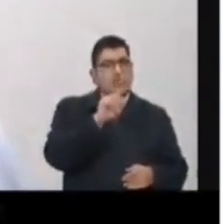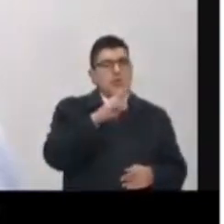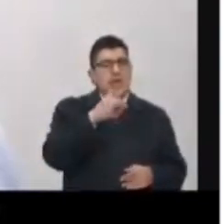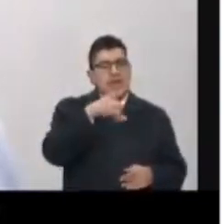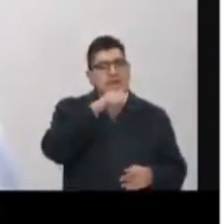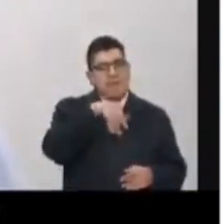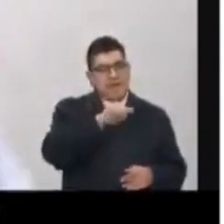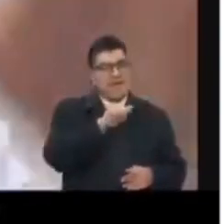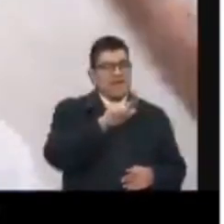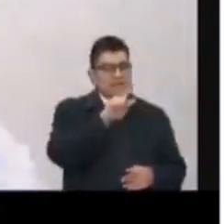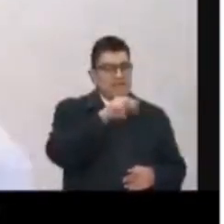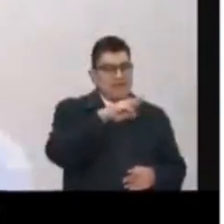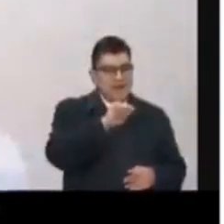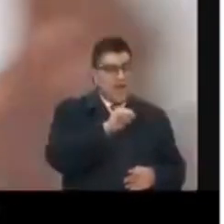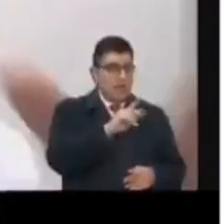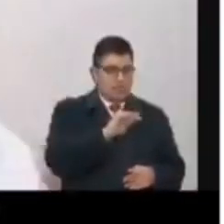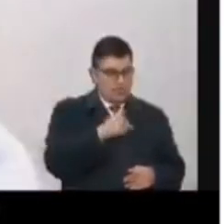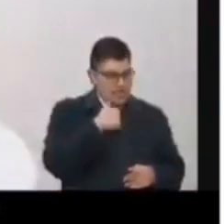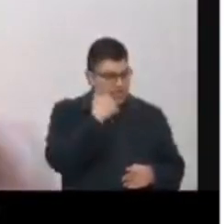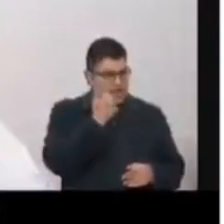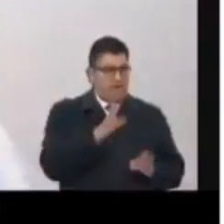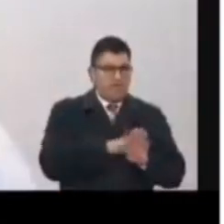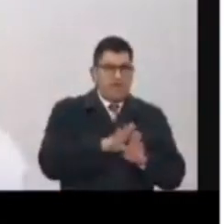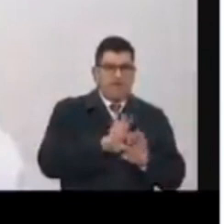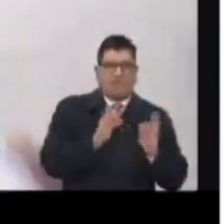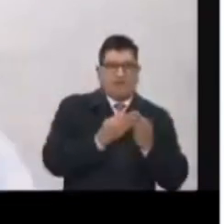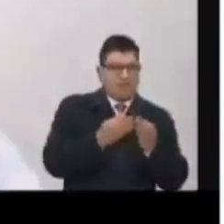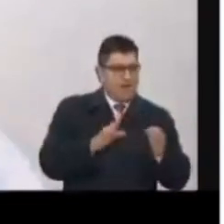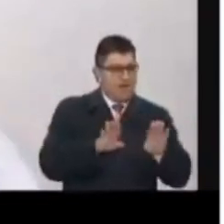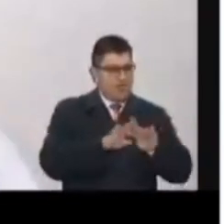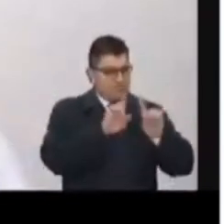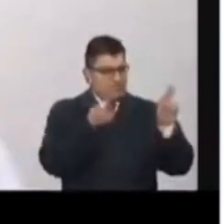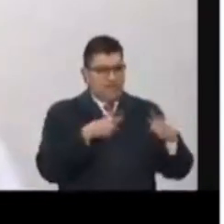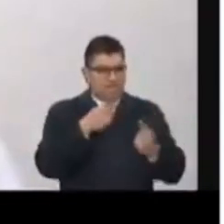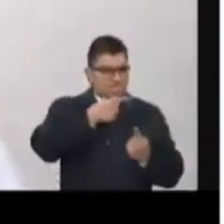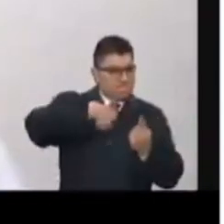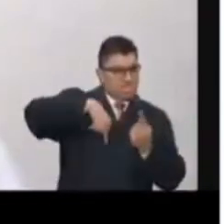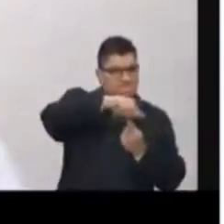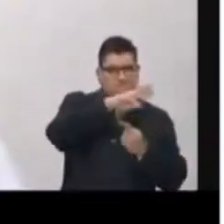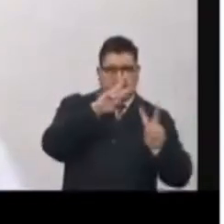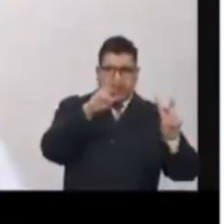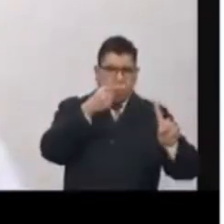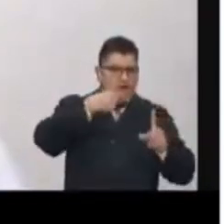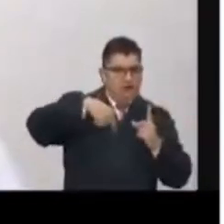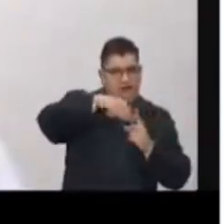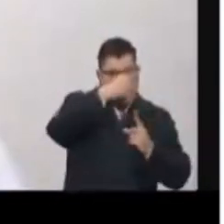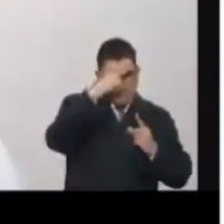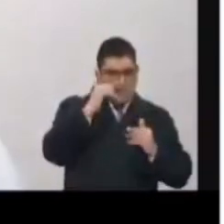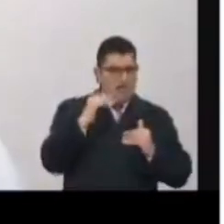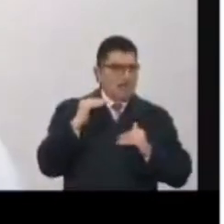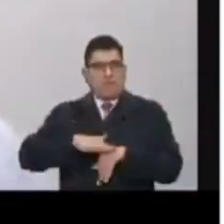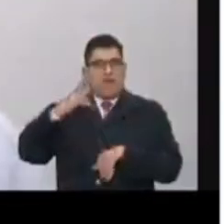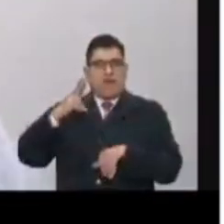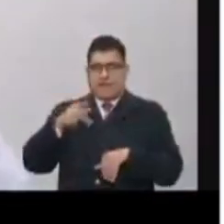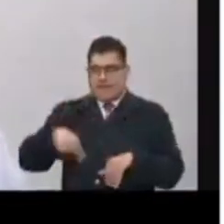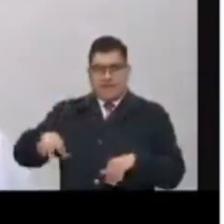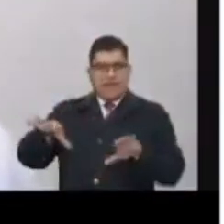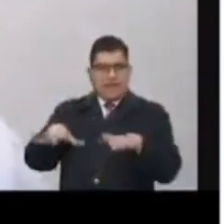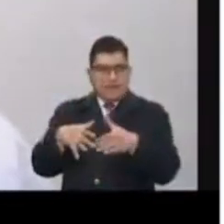lorenzo córdova por de alguna manera encontrar la cuadratura darle mil vueltas a este tema para acotar amores